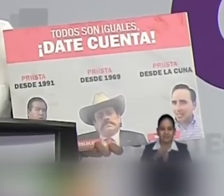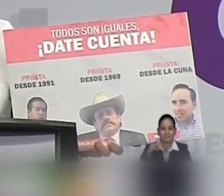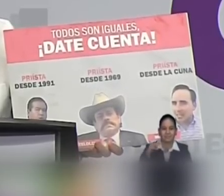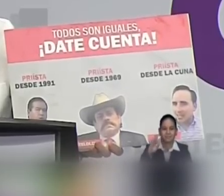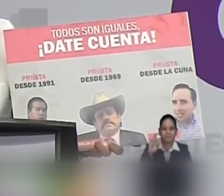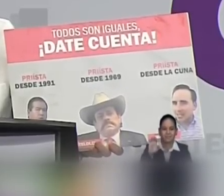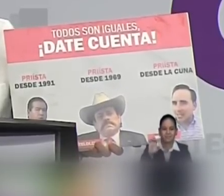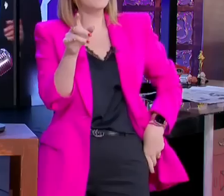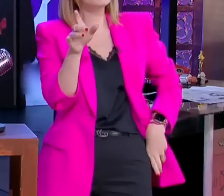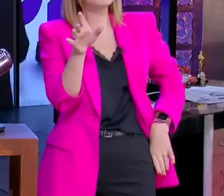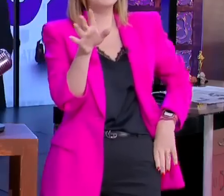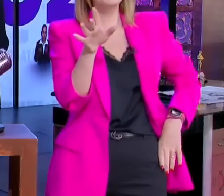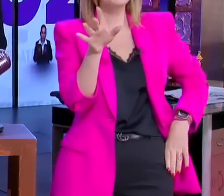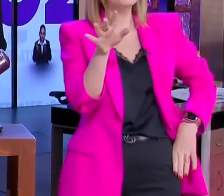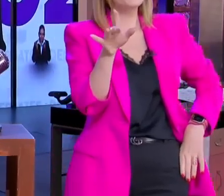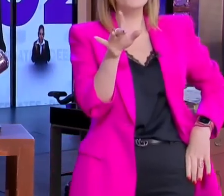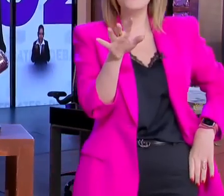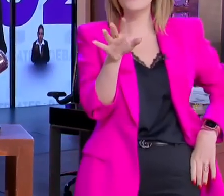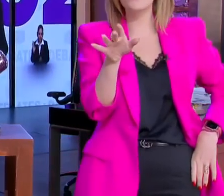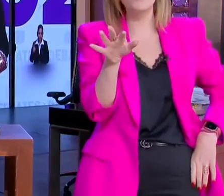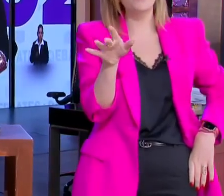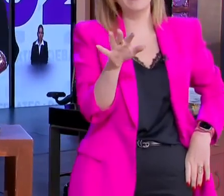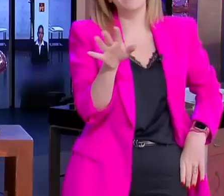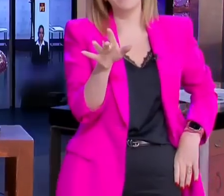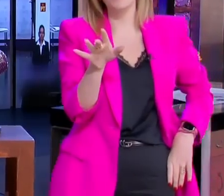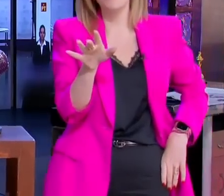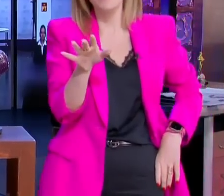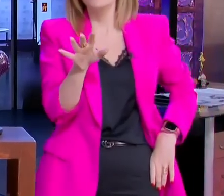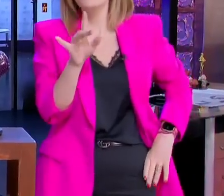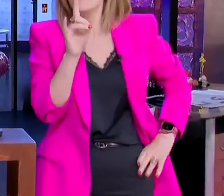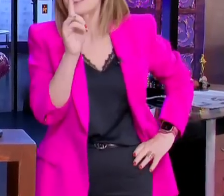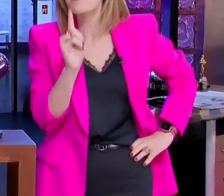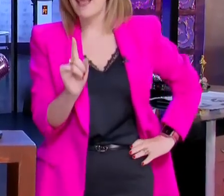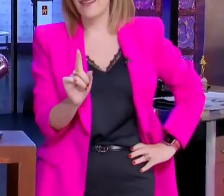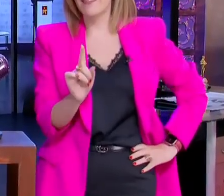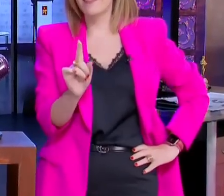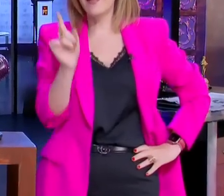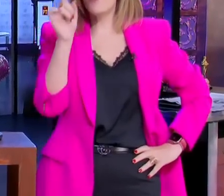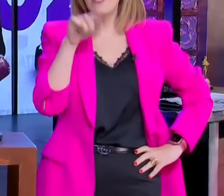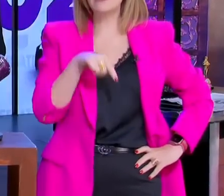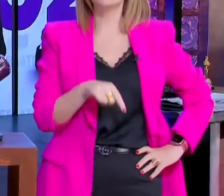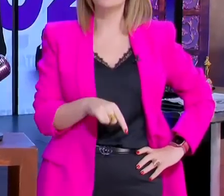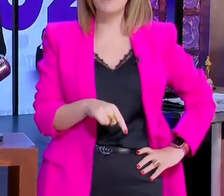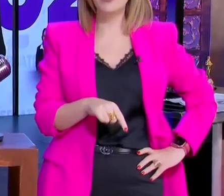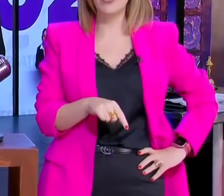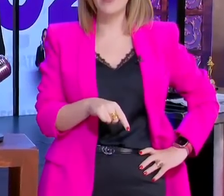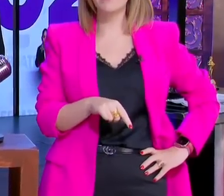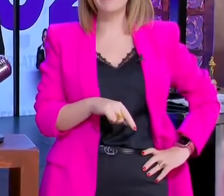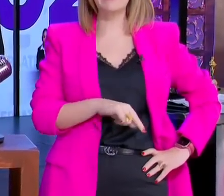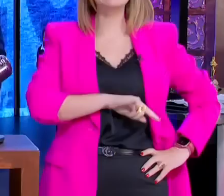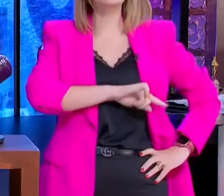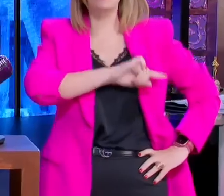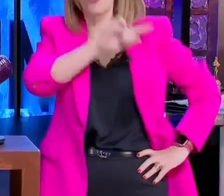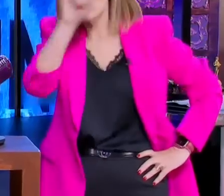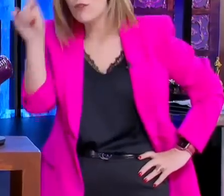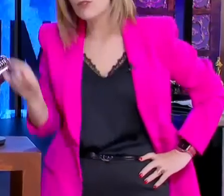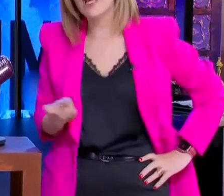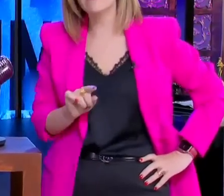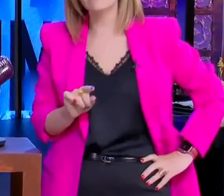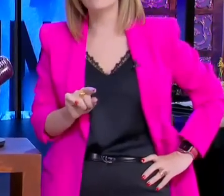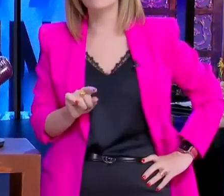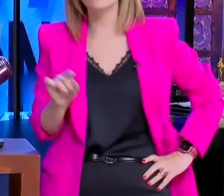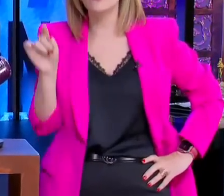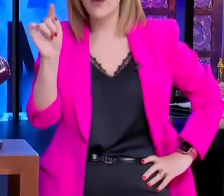partido. Ah, pero no, candidato. Yo más bien tengo la sospecha de que todos